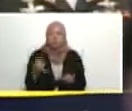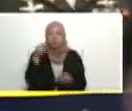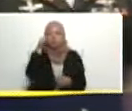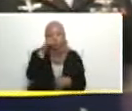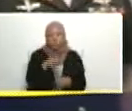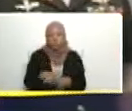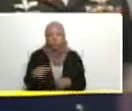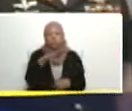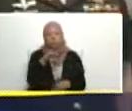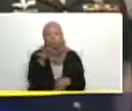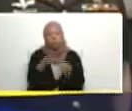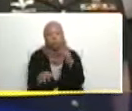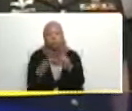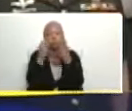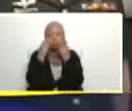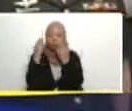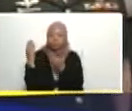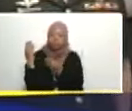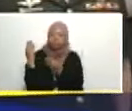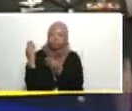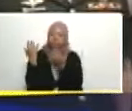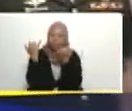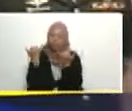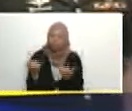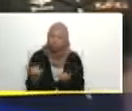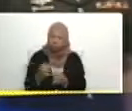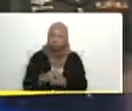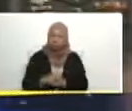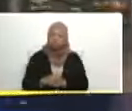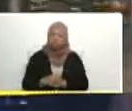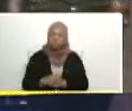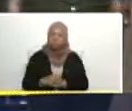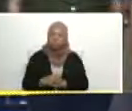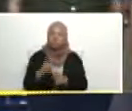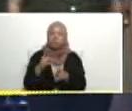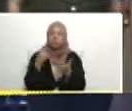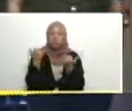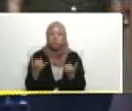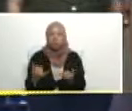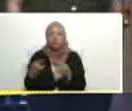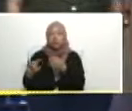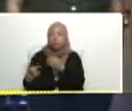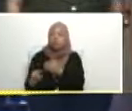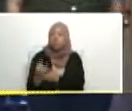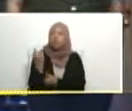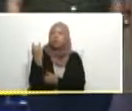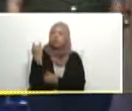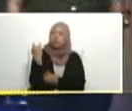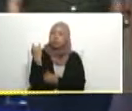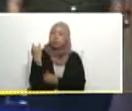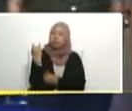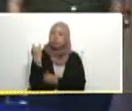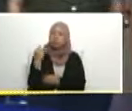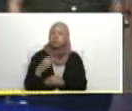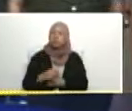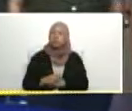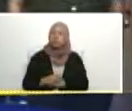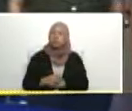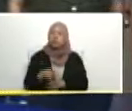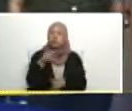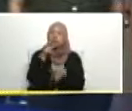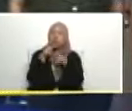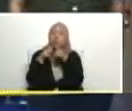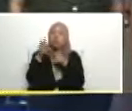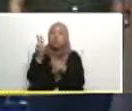en su justa dimensión y van a seguir estrellándose. Estos traidores que nunca han debido